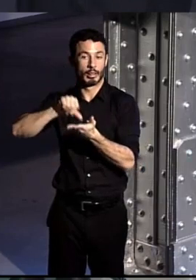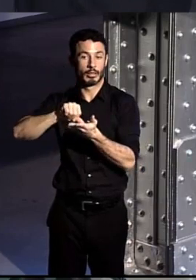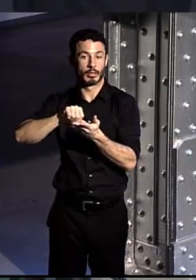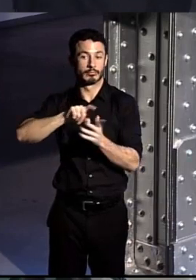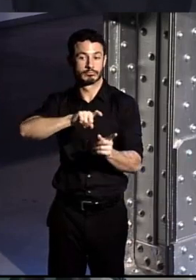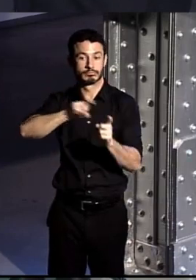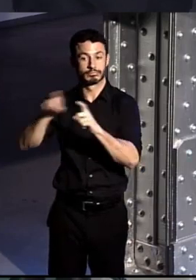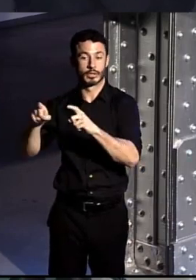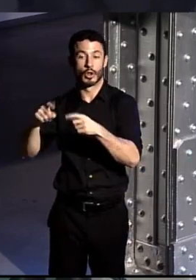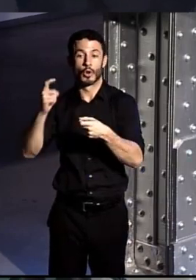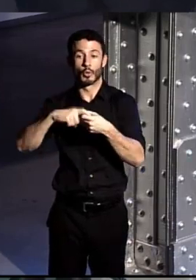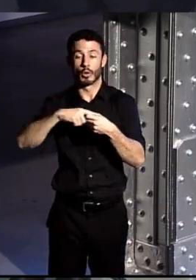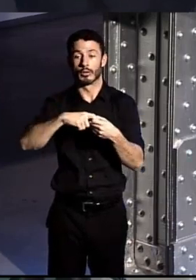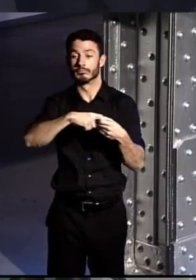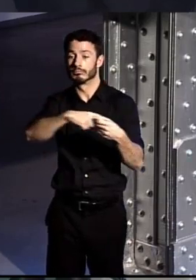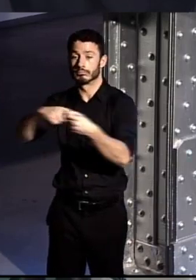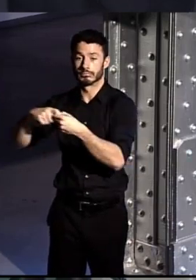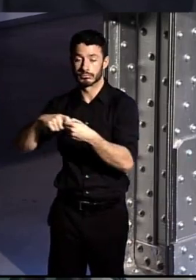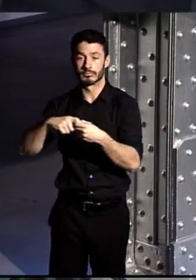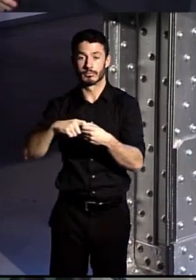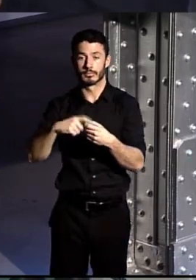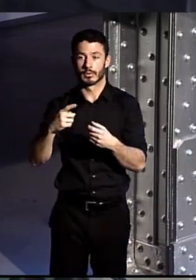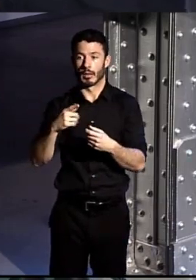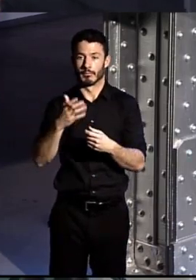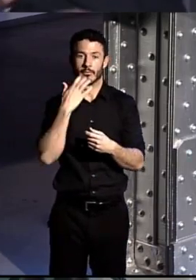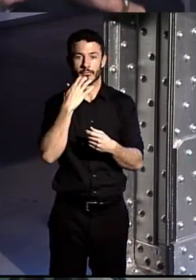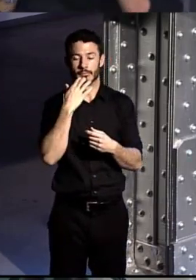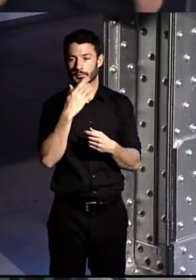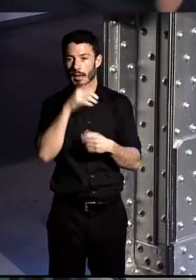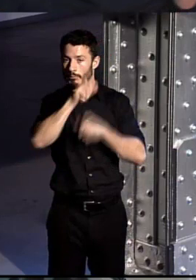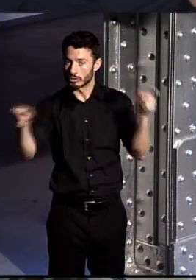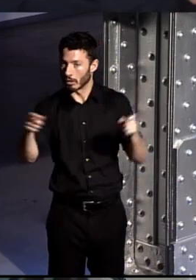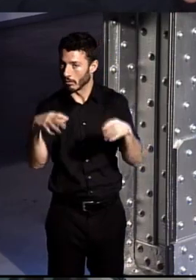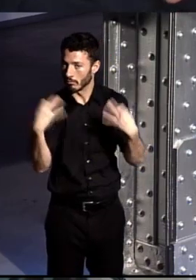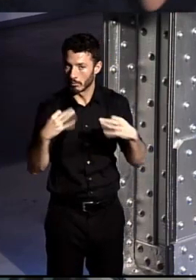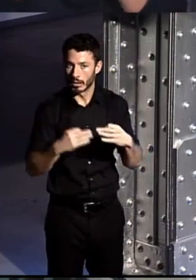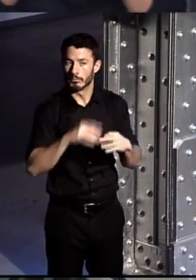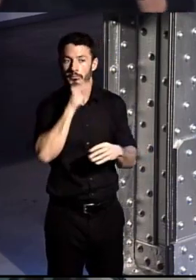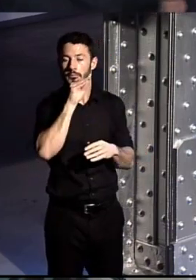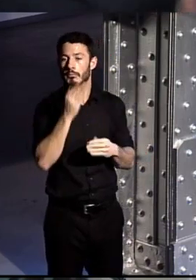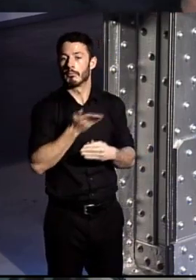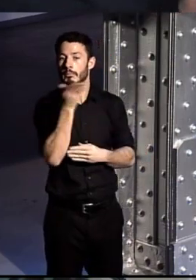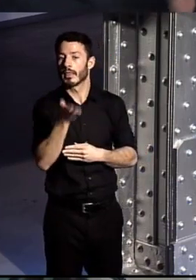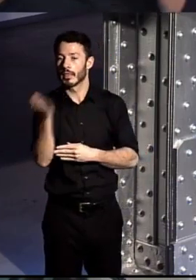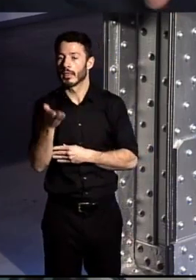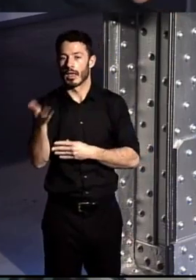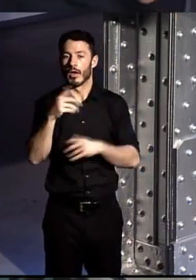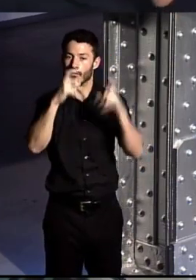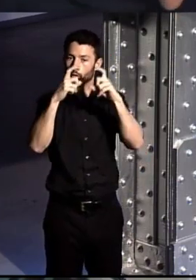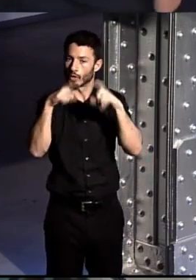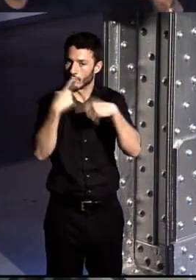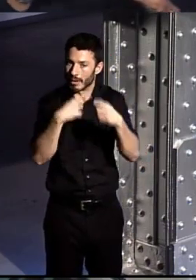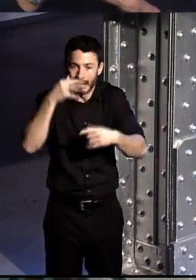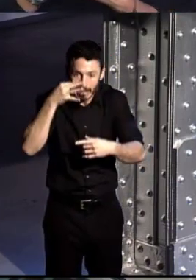una roulotte pidiéndole a la gente que le bajaran fotos de la familia. Porque la idea era hacer una exposición de madrileños de verdad, no de